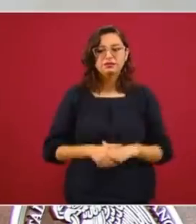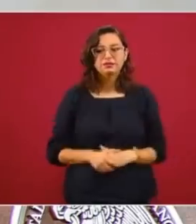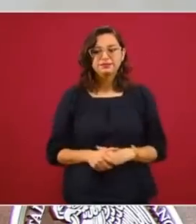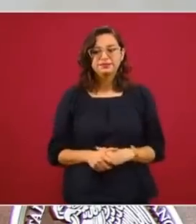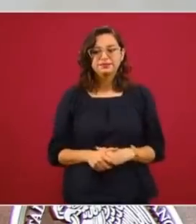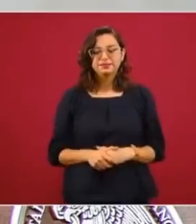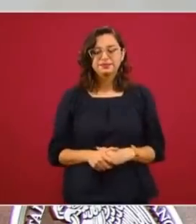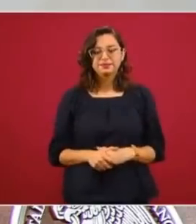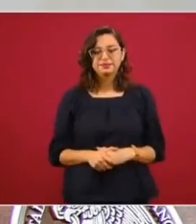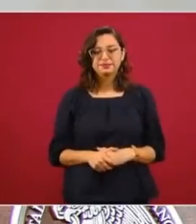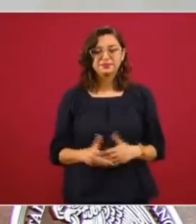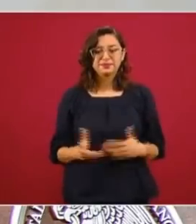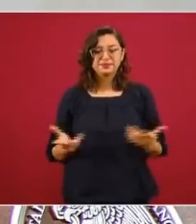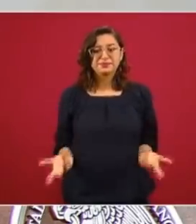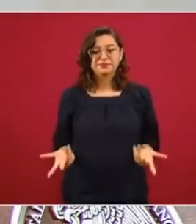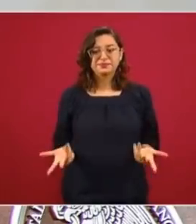Imagínense